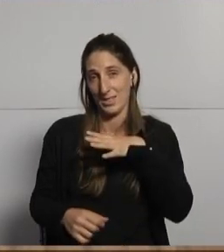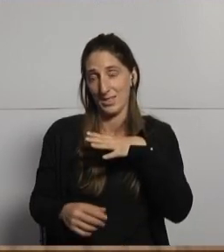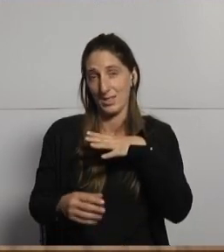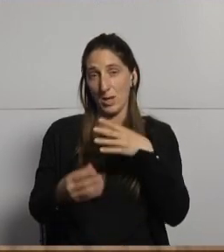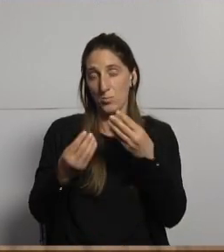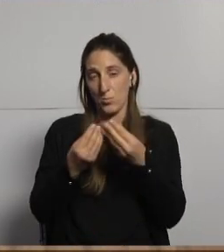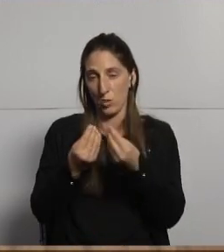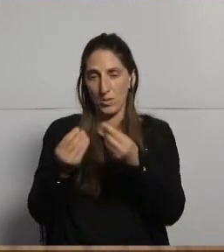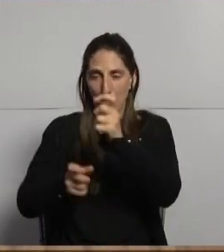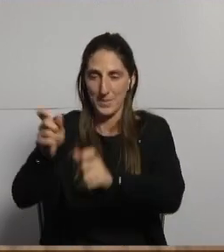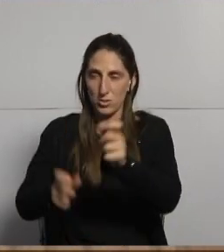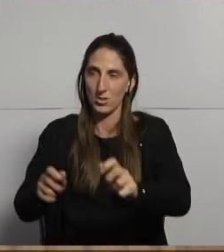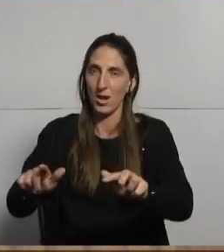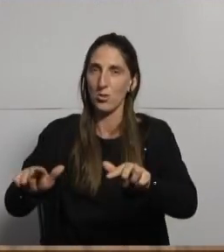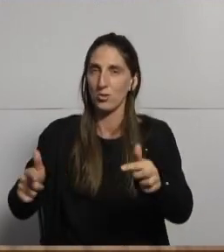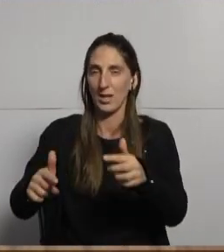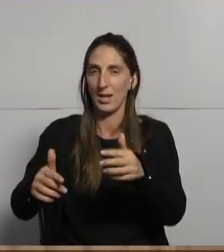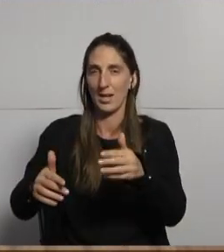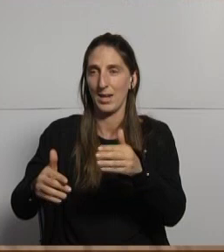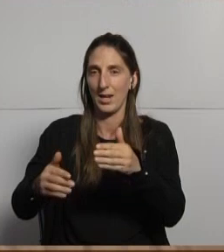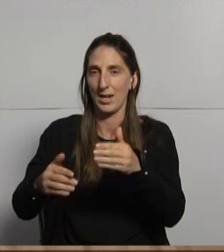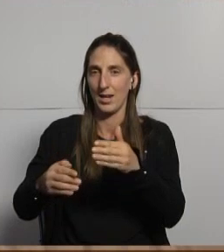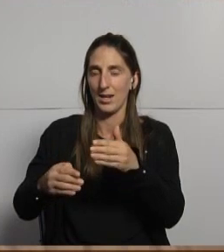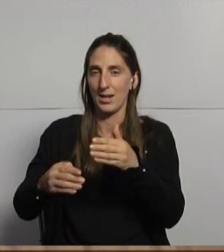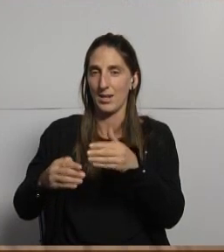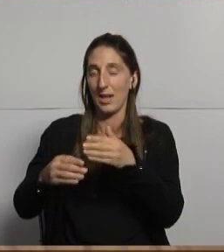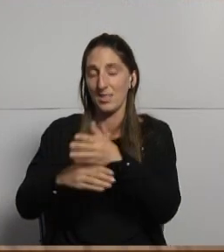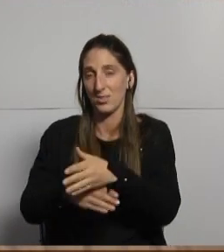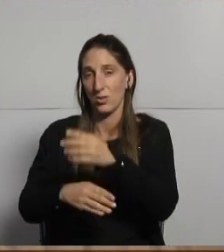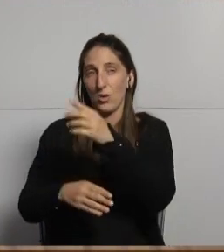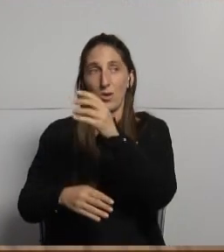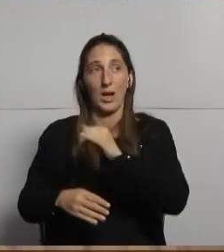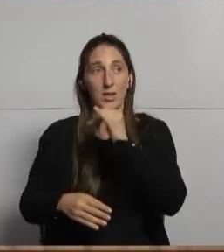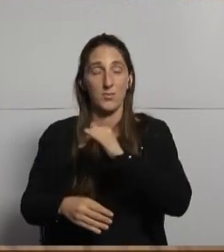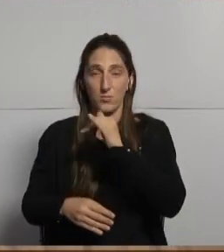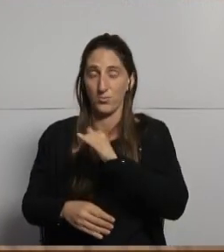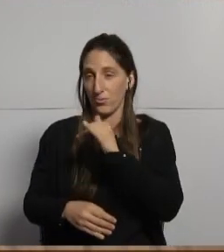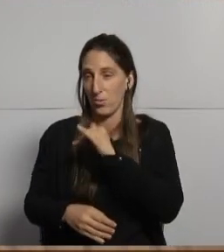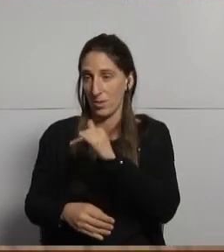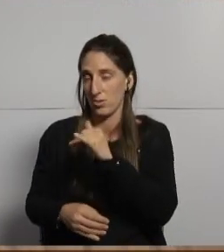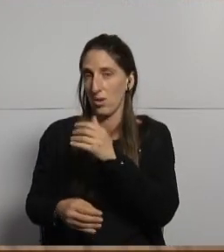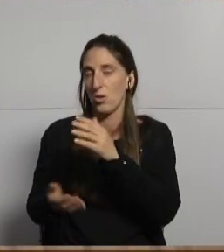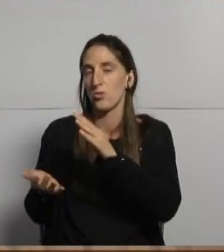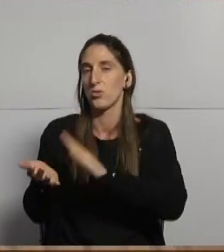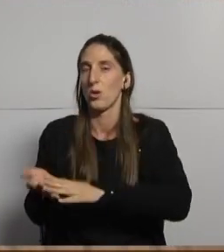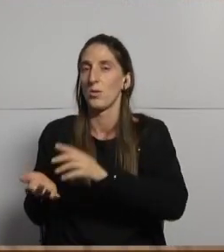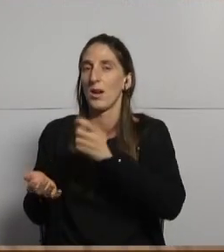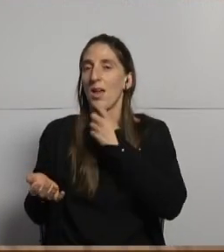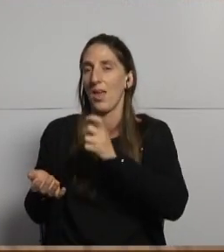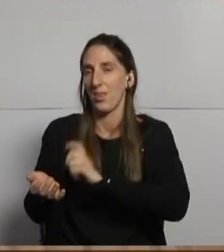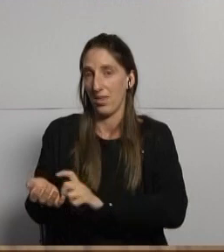la ciudadanía que no tiene acceso a información en cuanto a la diabetes. Hay gran